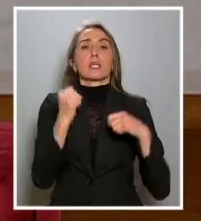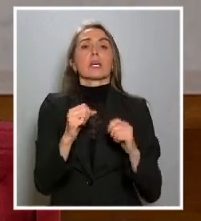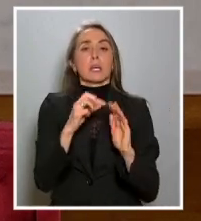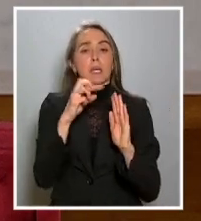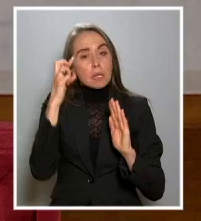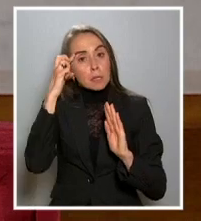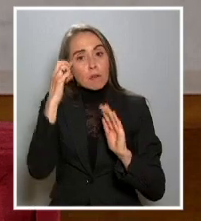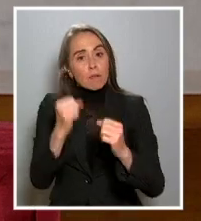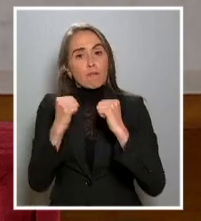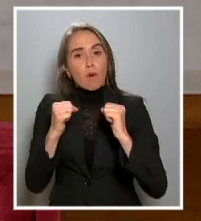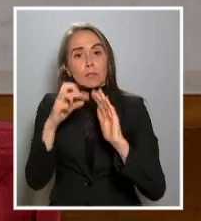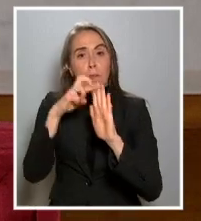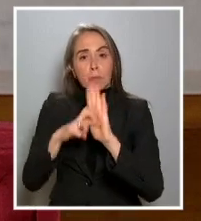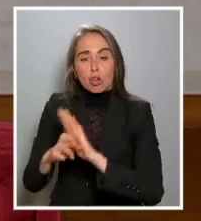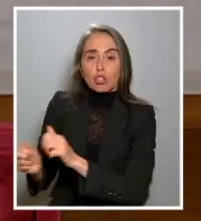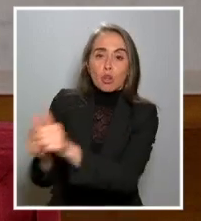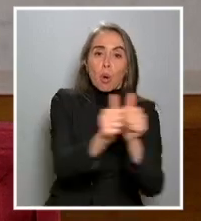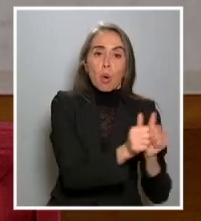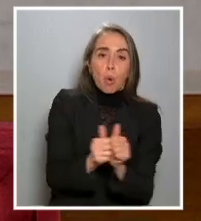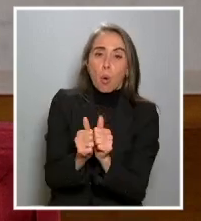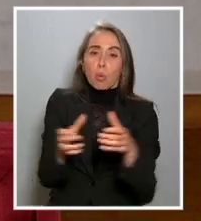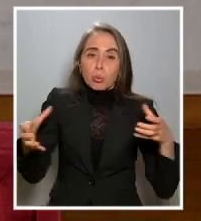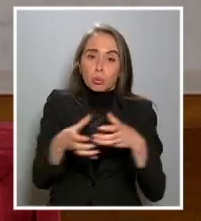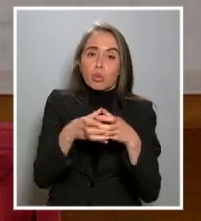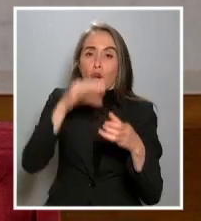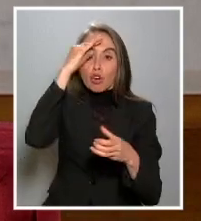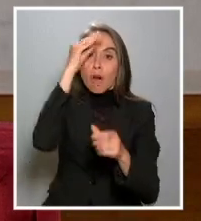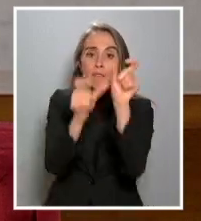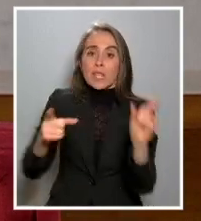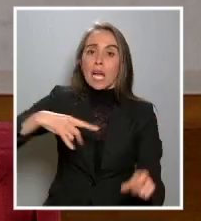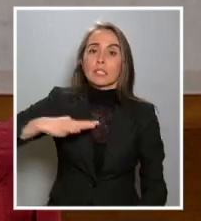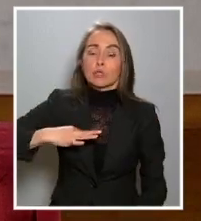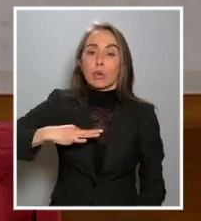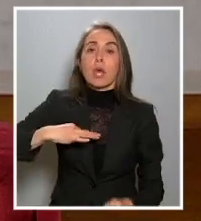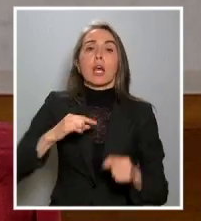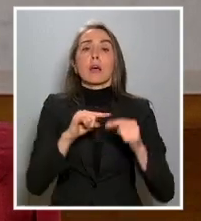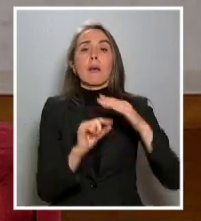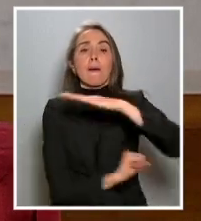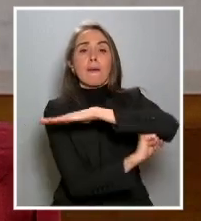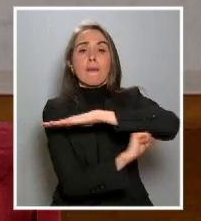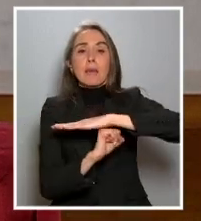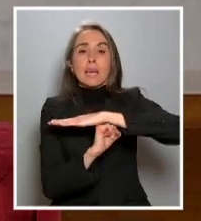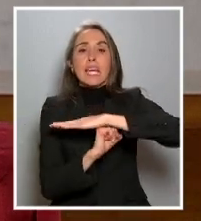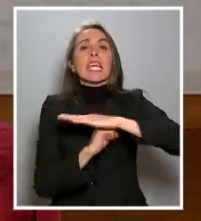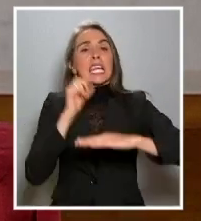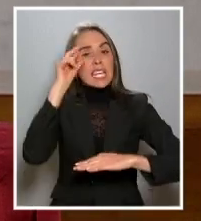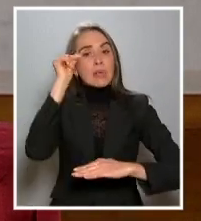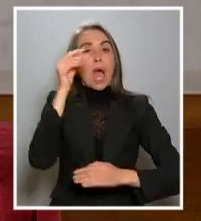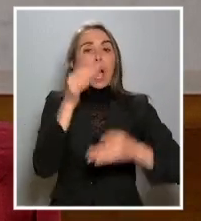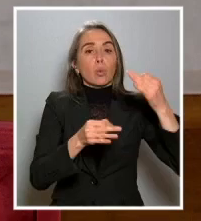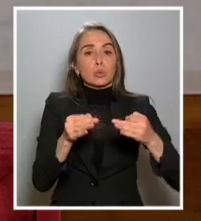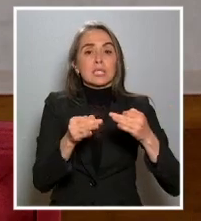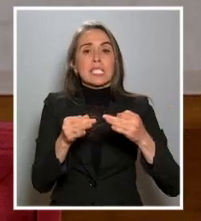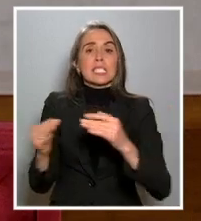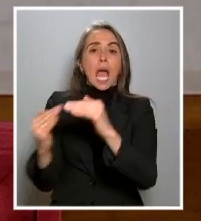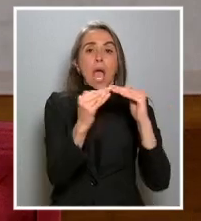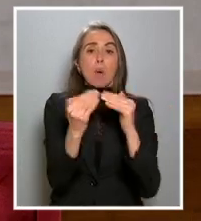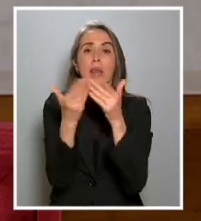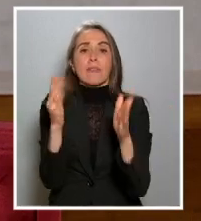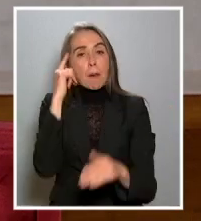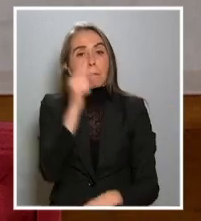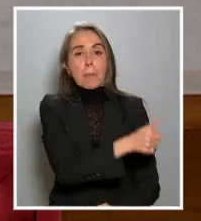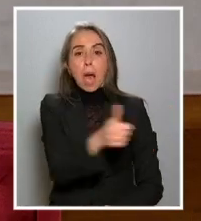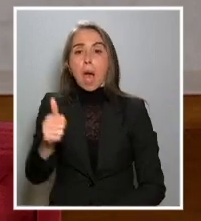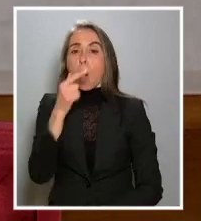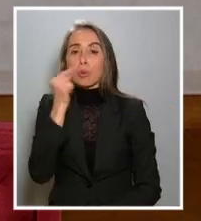proyecto colectivo que confíe en nuestro pueblo, basado en las ideas de justicia, igualdad y libertad para todos y todas,